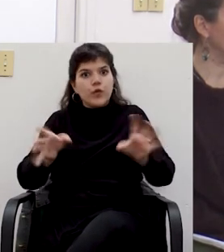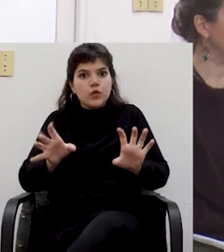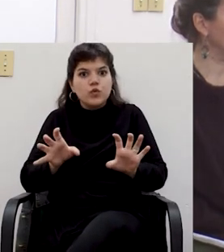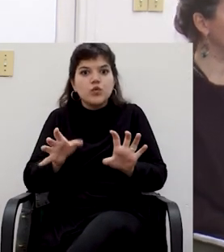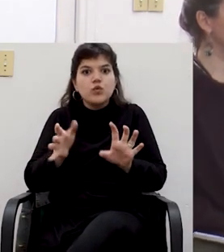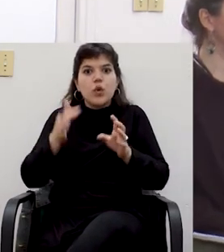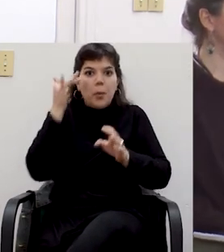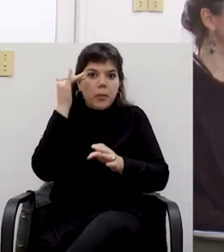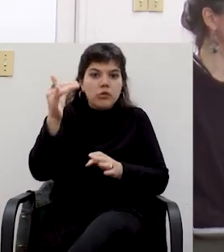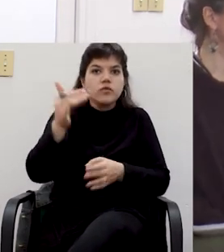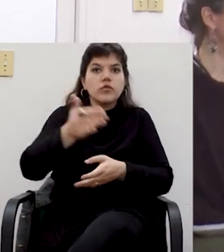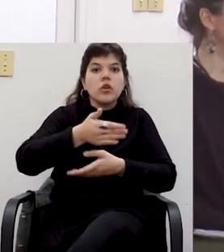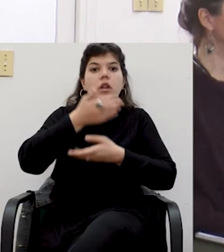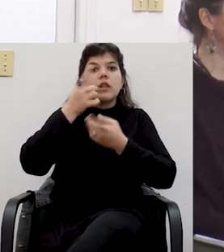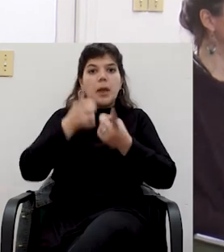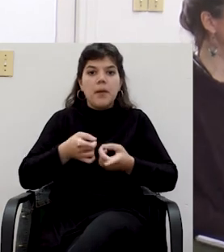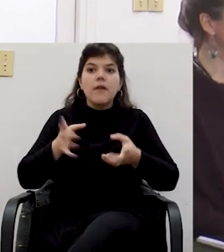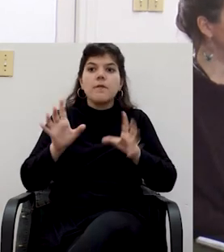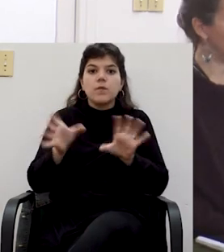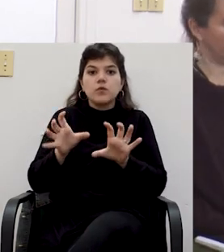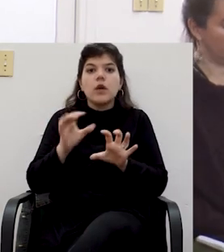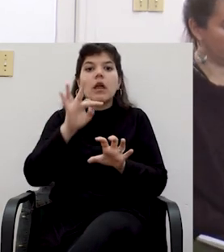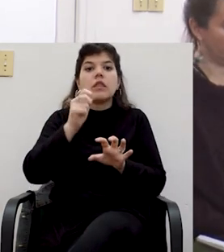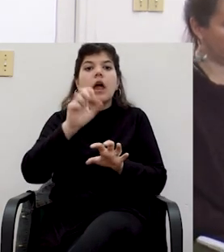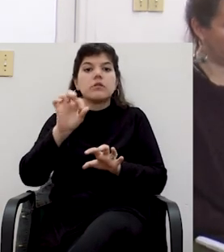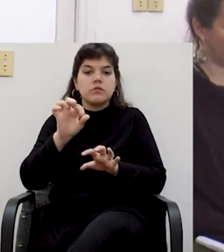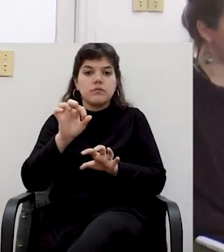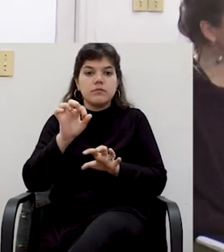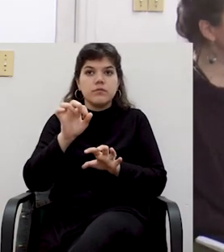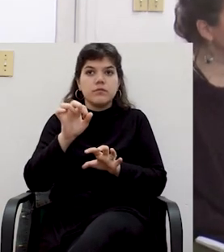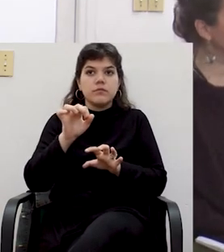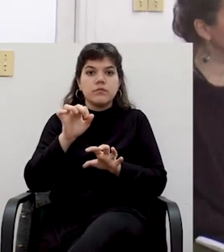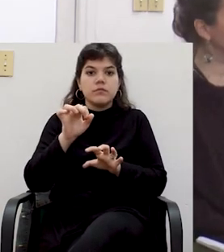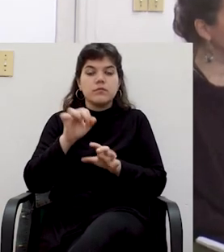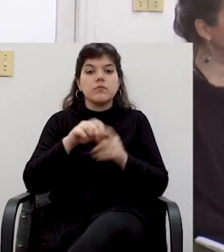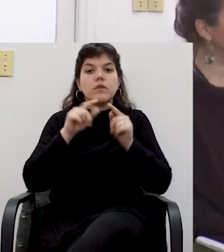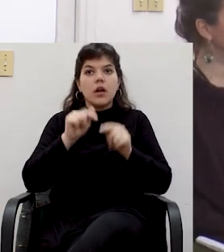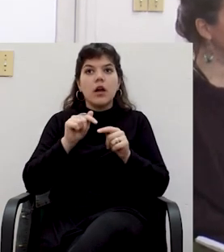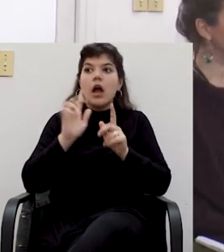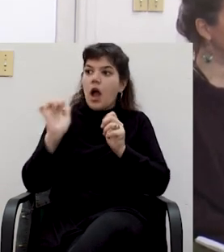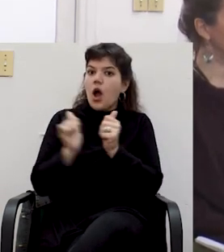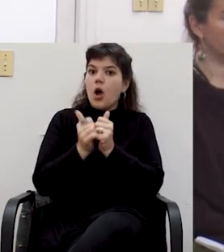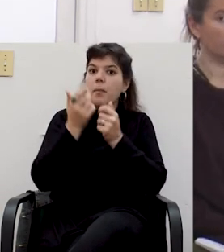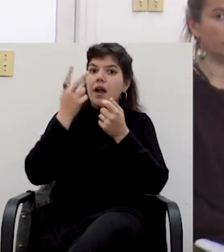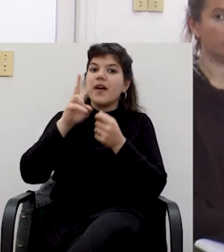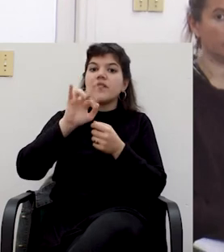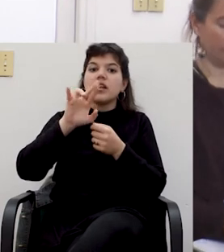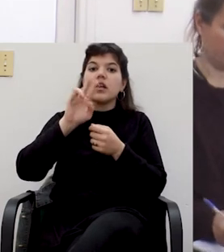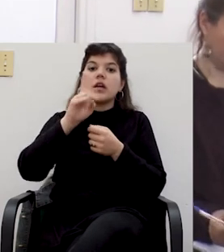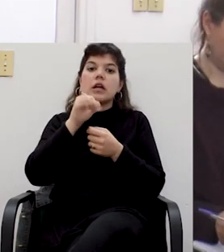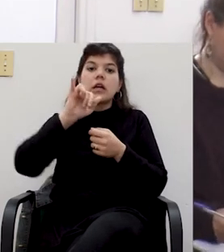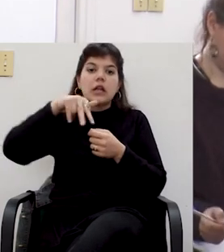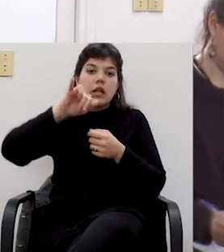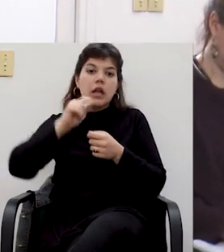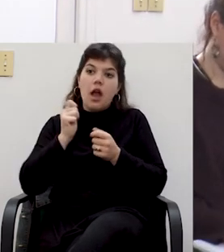funcionariado docente y funcionariado TAS. En ese sentido, hoy me acompaña Virginia Vilche, que es parte del equipo de asistentes